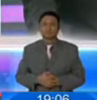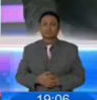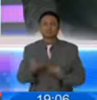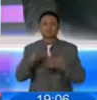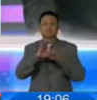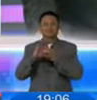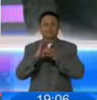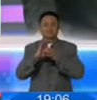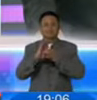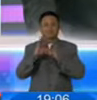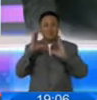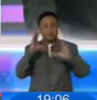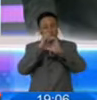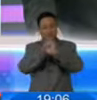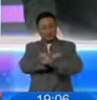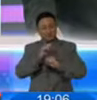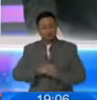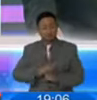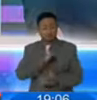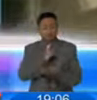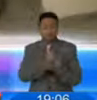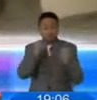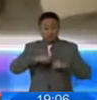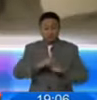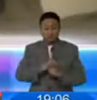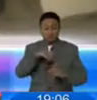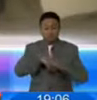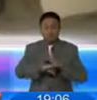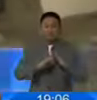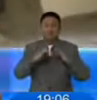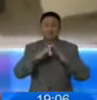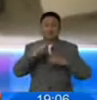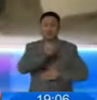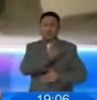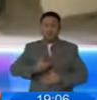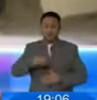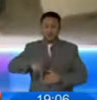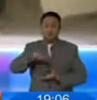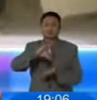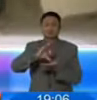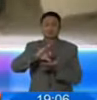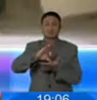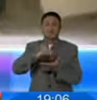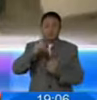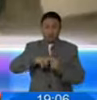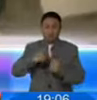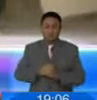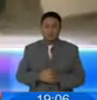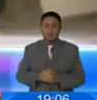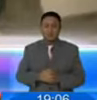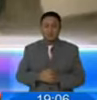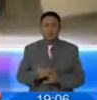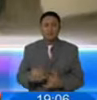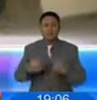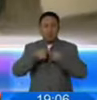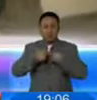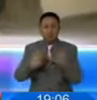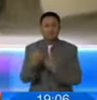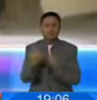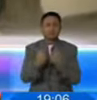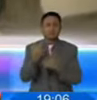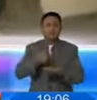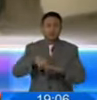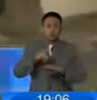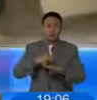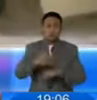Javier, amigos televidentes, muy buenas noches. Efectivamente, nos encontramos en el Palacio de Carondelet, en el centro de la capital. En el marco del llamado al diálogo nacional hecho